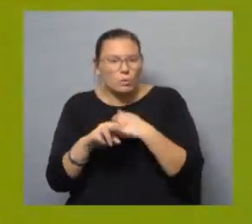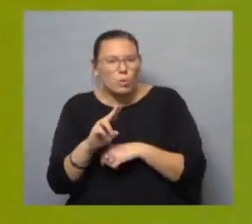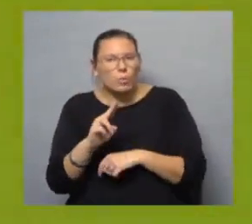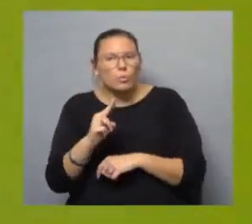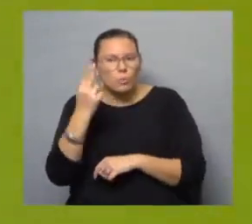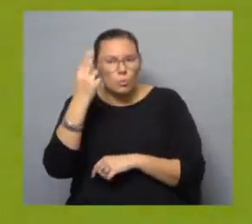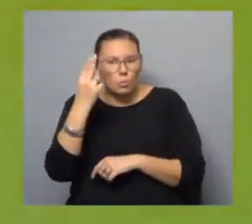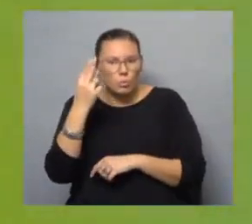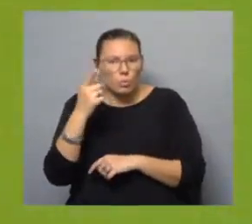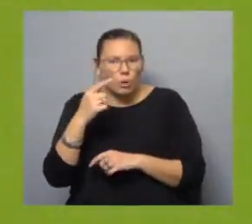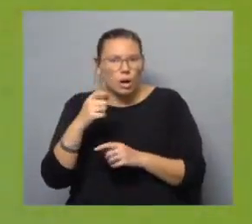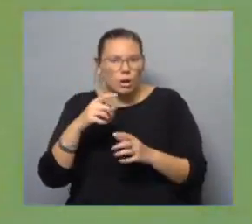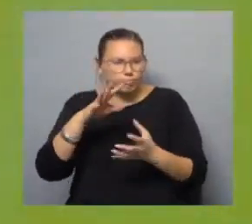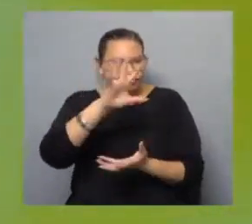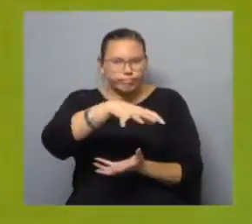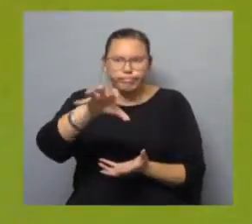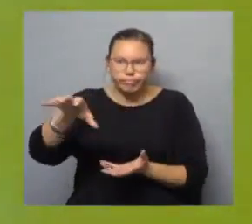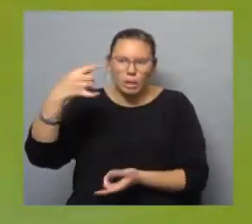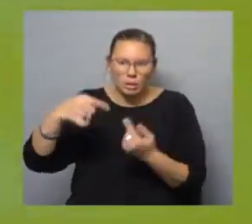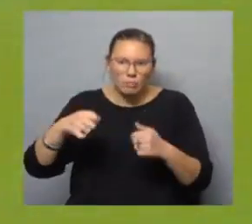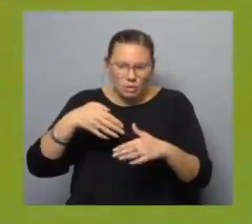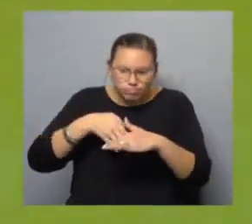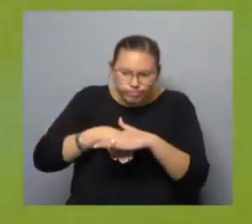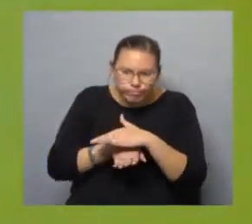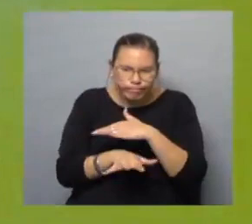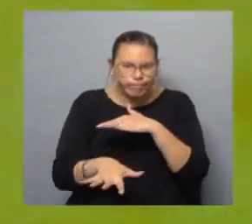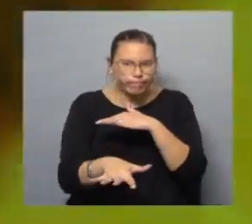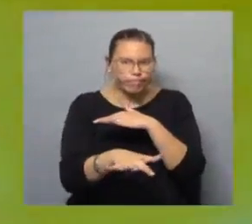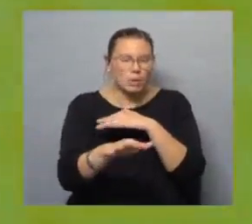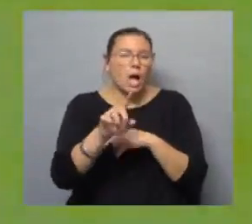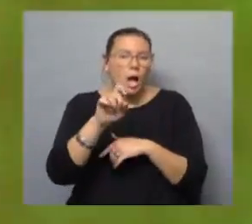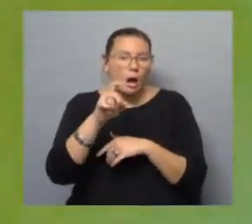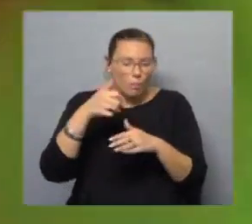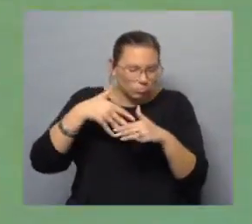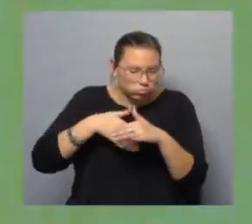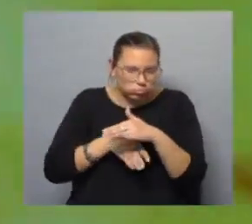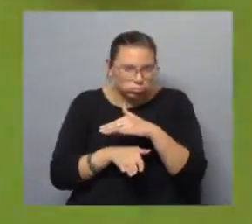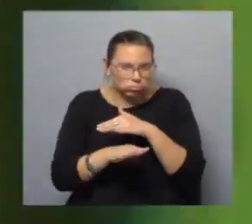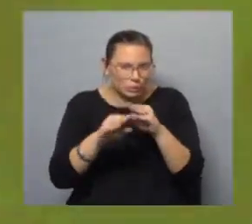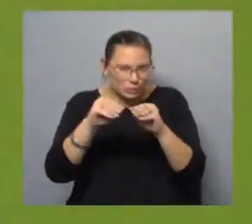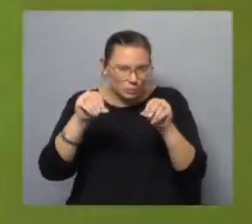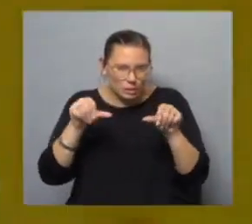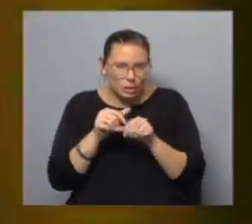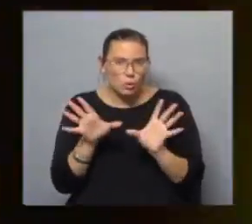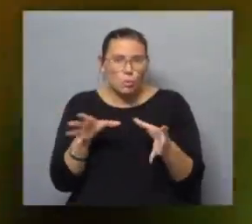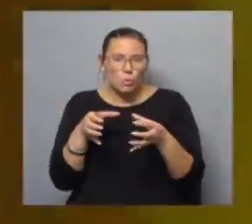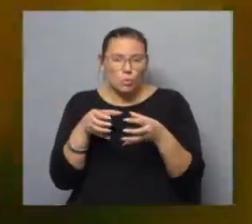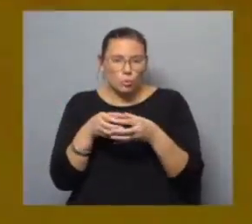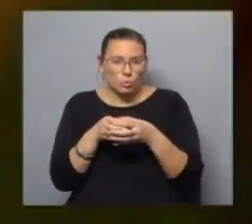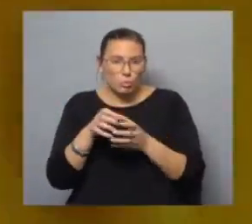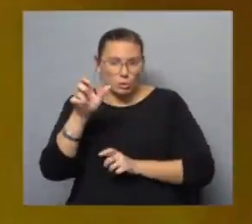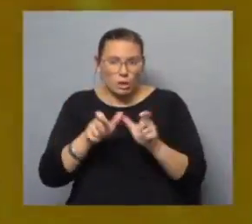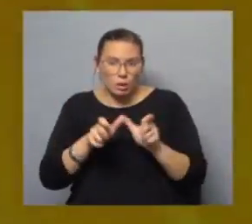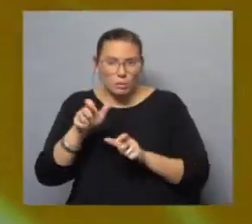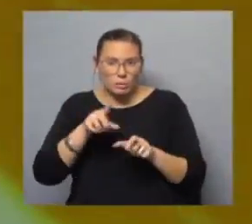una gran cantidad de acuíferos bajo su territorio, aguas subterráneas. Hay una parte de la población incluso que se abastece de